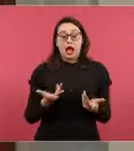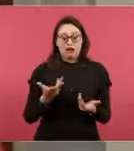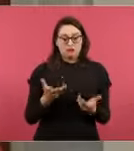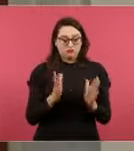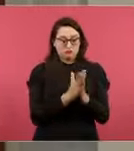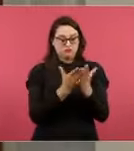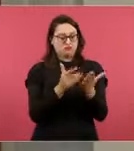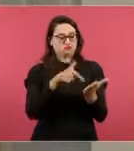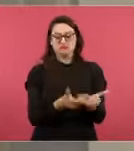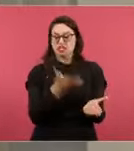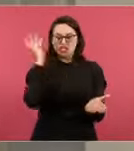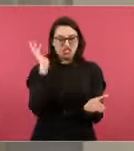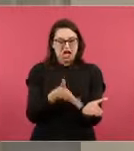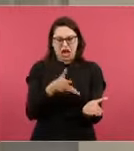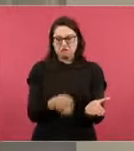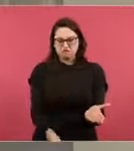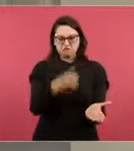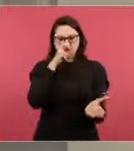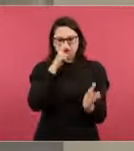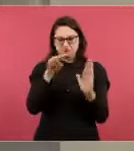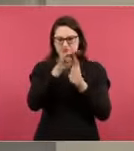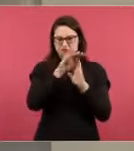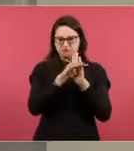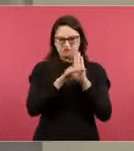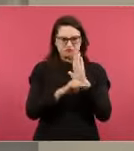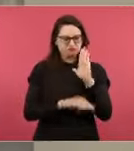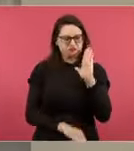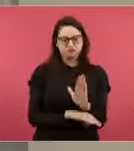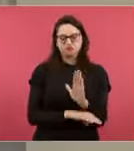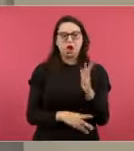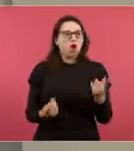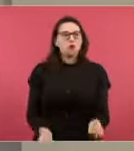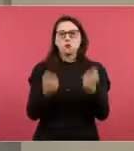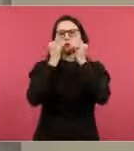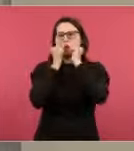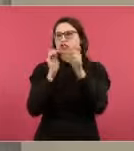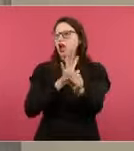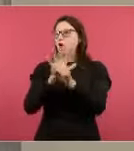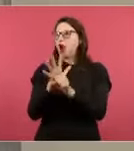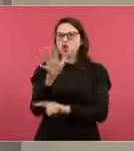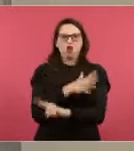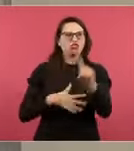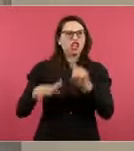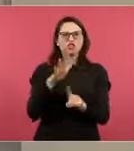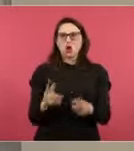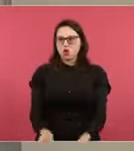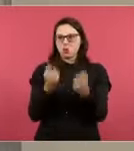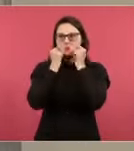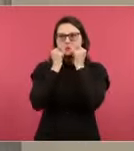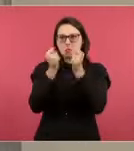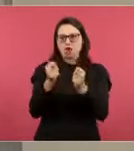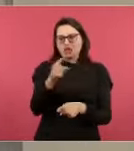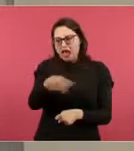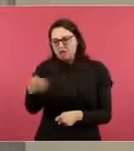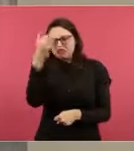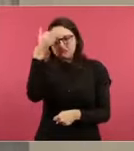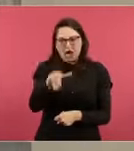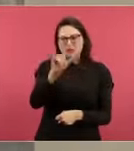acabado, rígido, descontextualizado, sin sentido, sin significado, sino lo que ven es transformarme